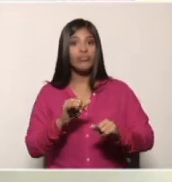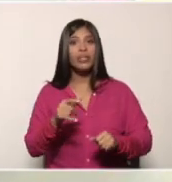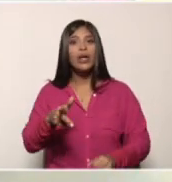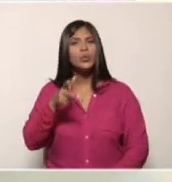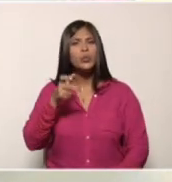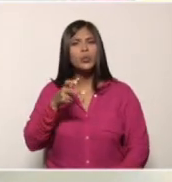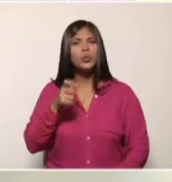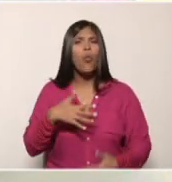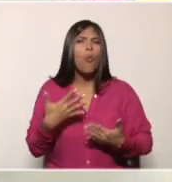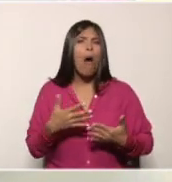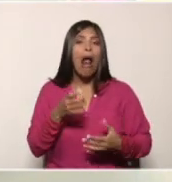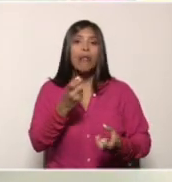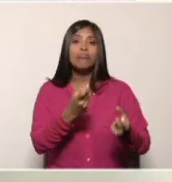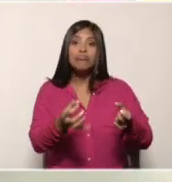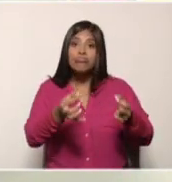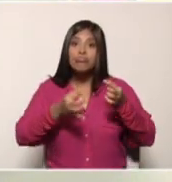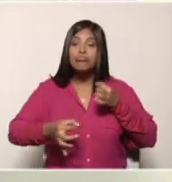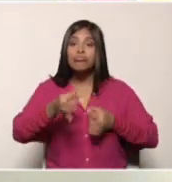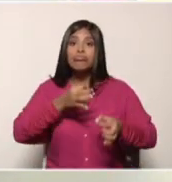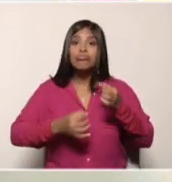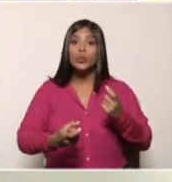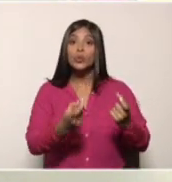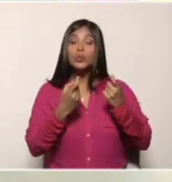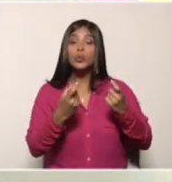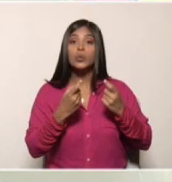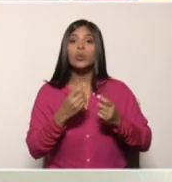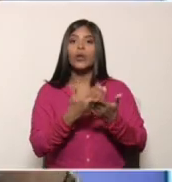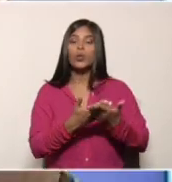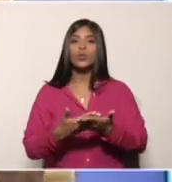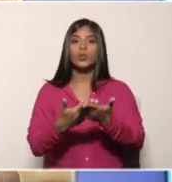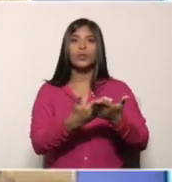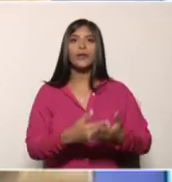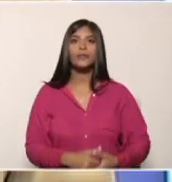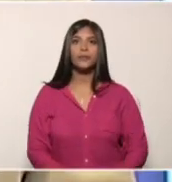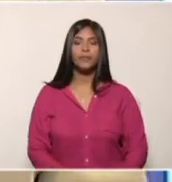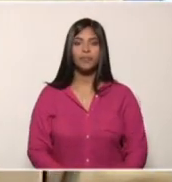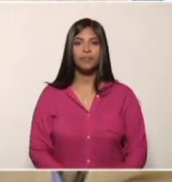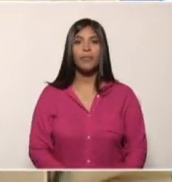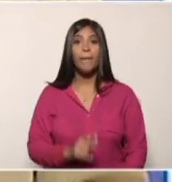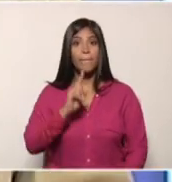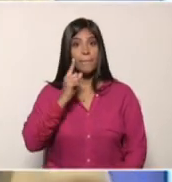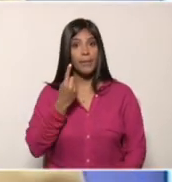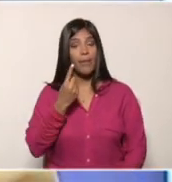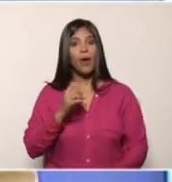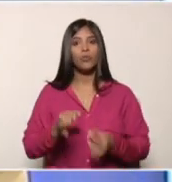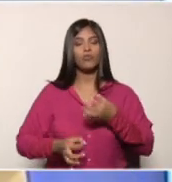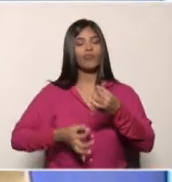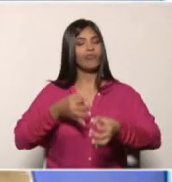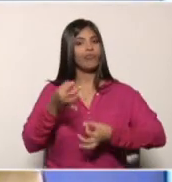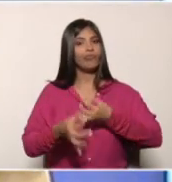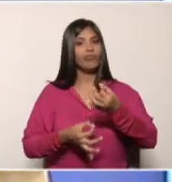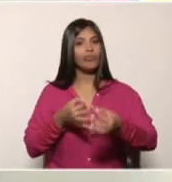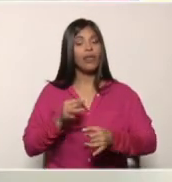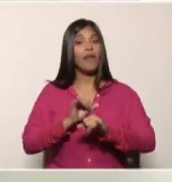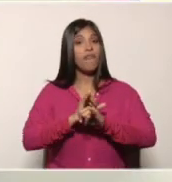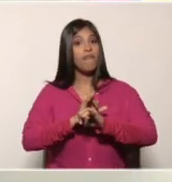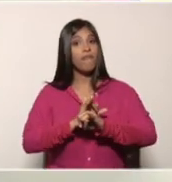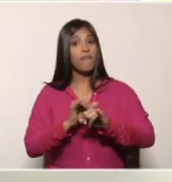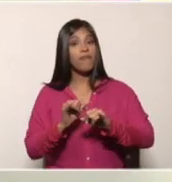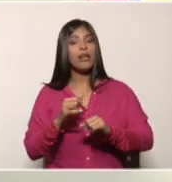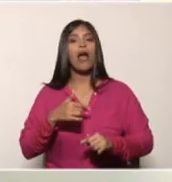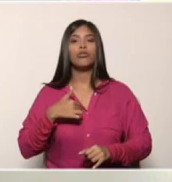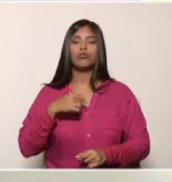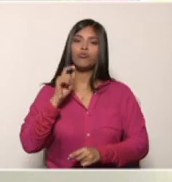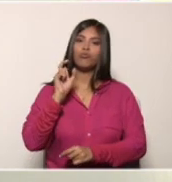cuáles son esas recomendaciones, sugerencias que usted le hace a sus estudiantes. Sí. Primero vamos a ver algunos referentes teóricos prácticos y al final vamos a darles